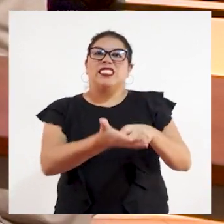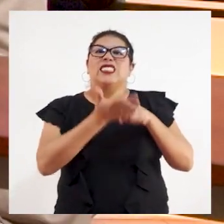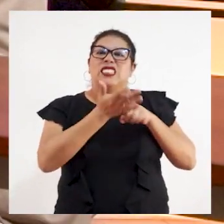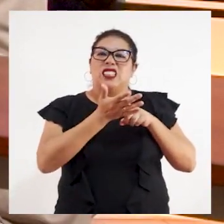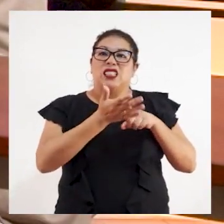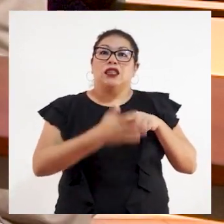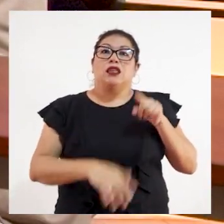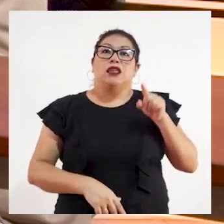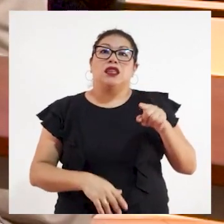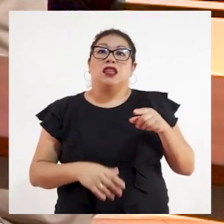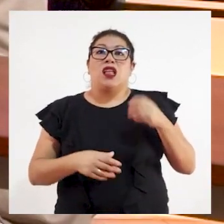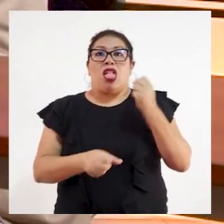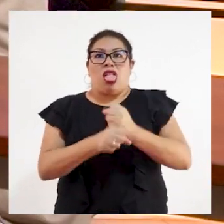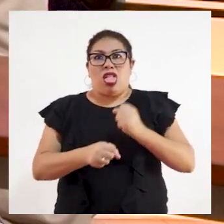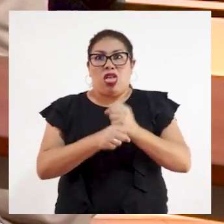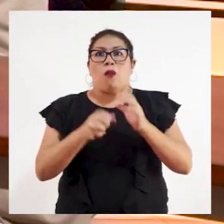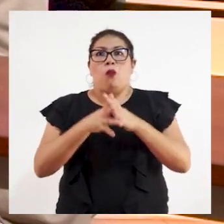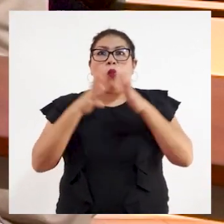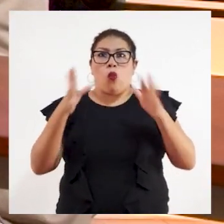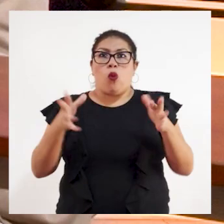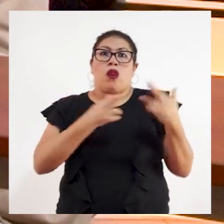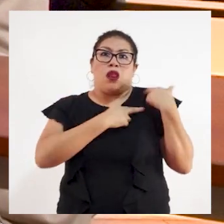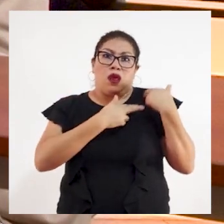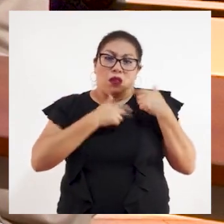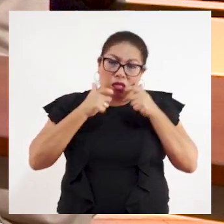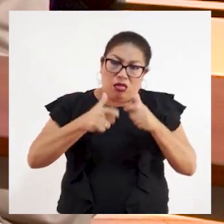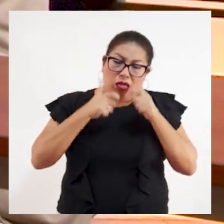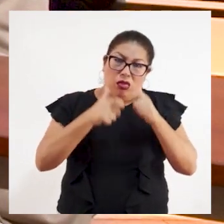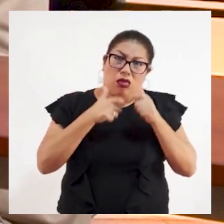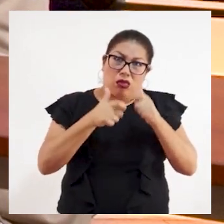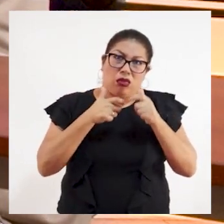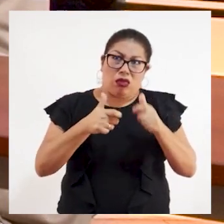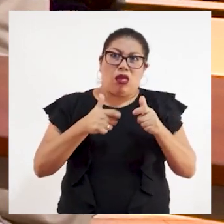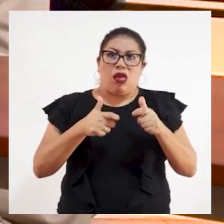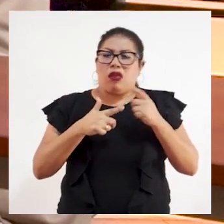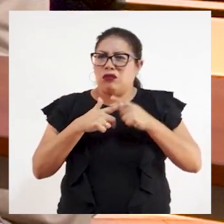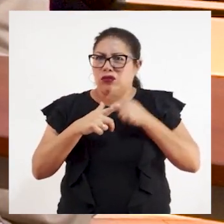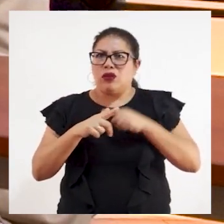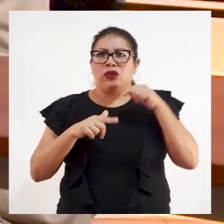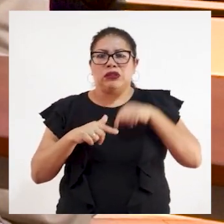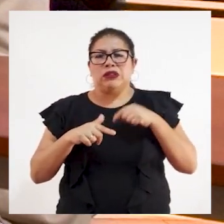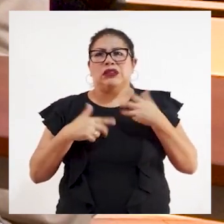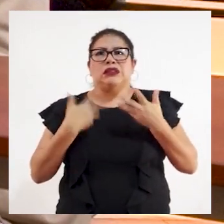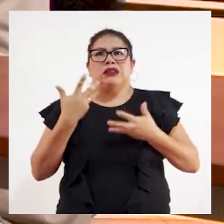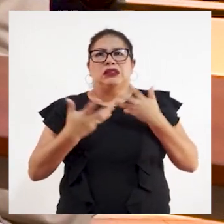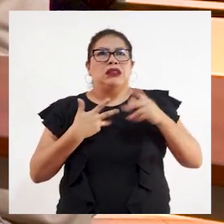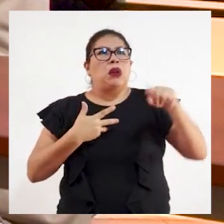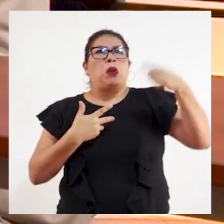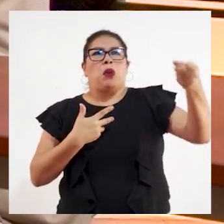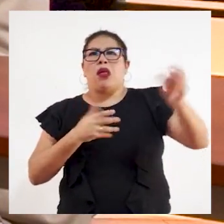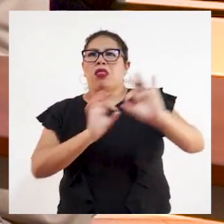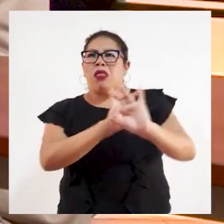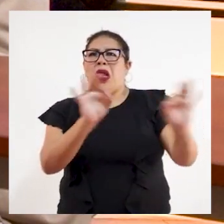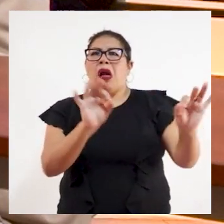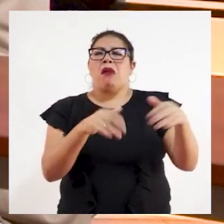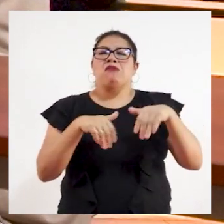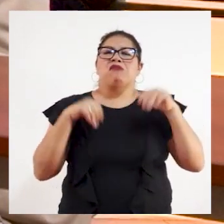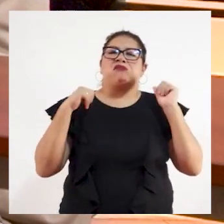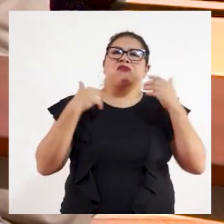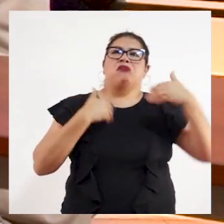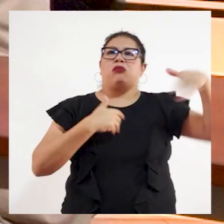labor del progenitor que se queda a cargo. Por tanto, de esa manera se exige que el progenitor que no está